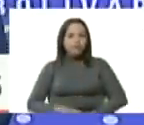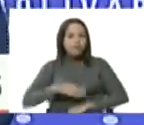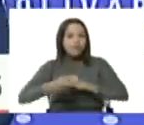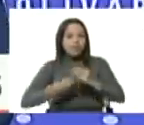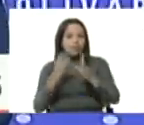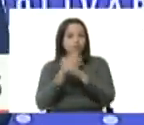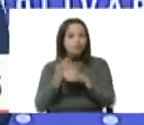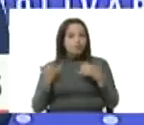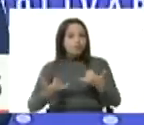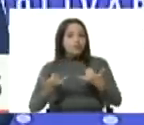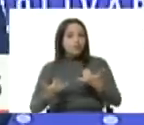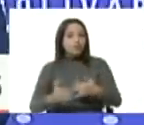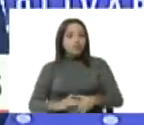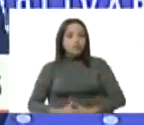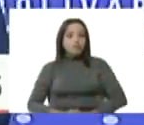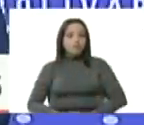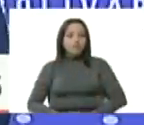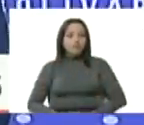noche ya.